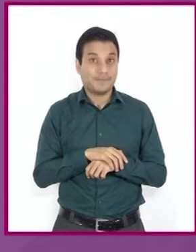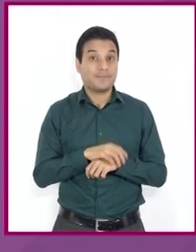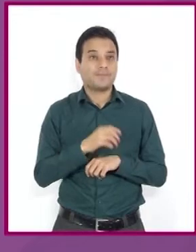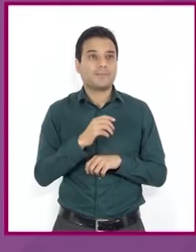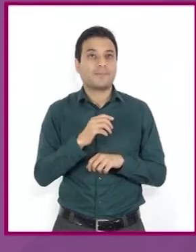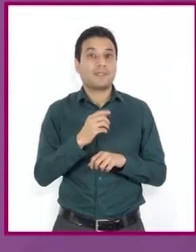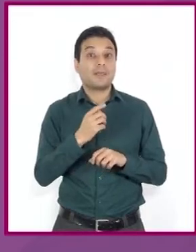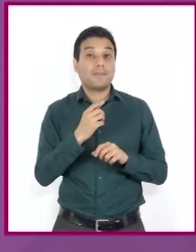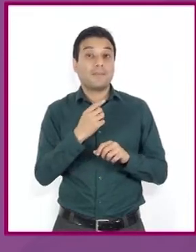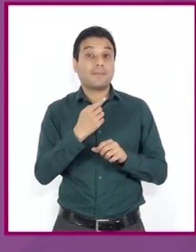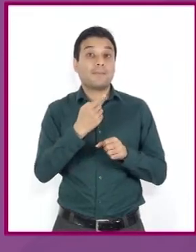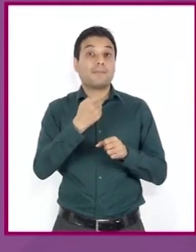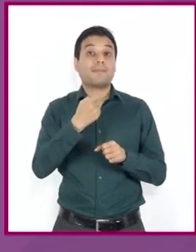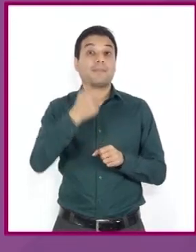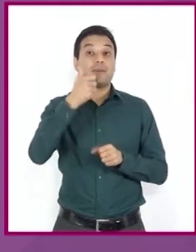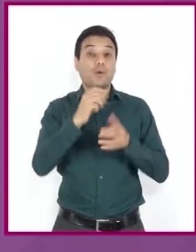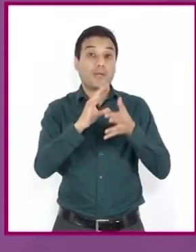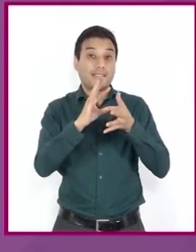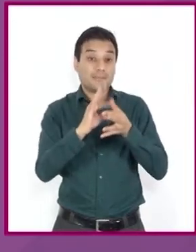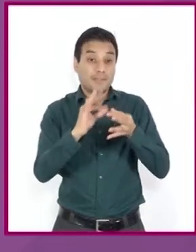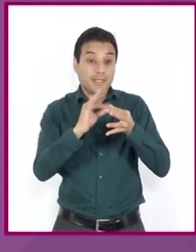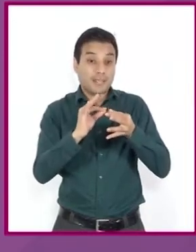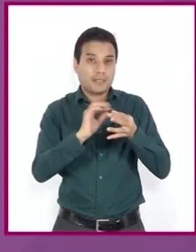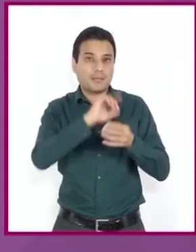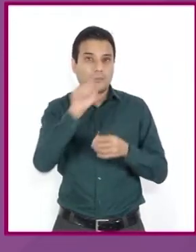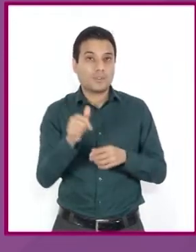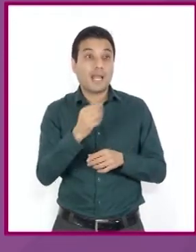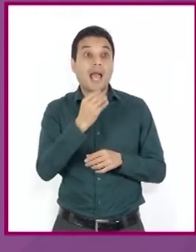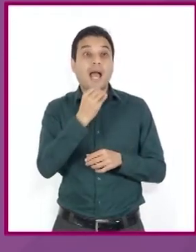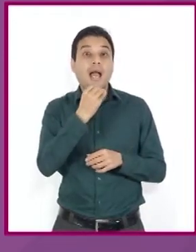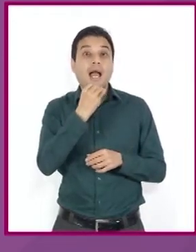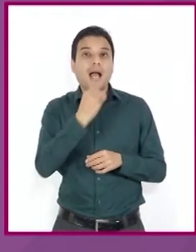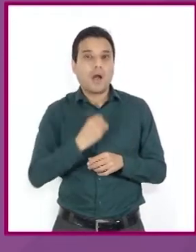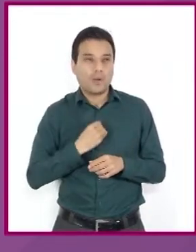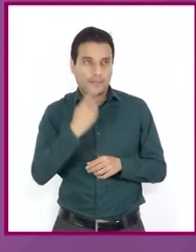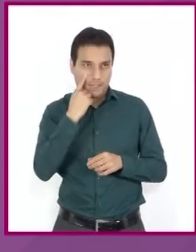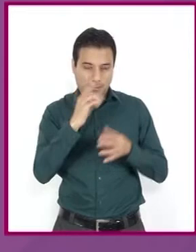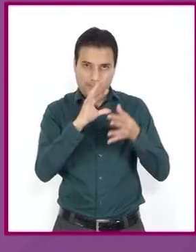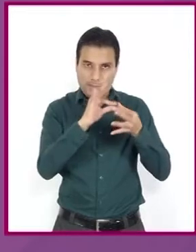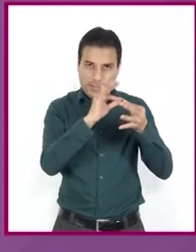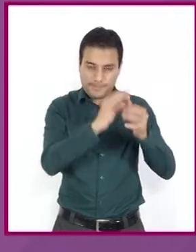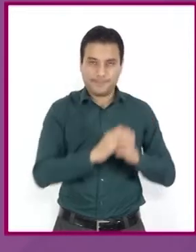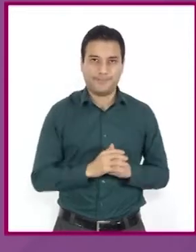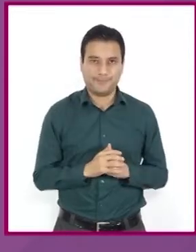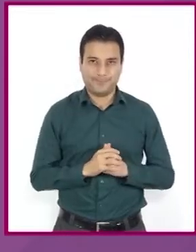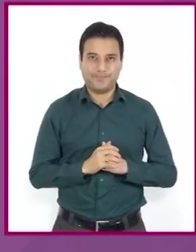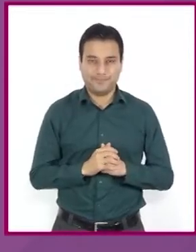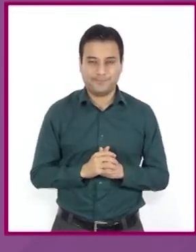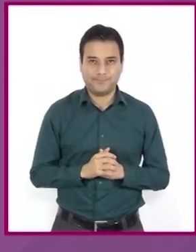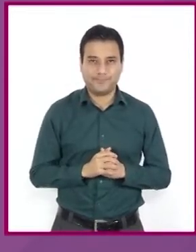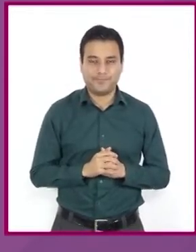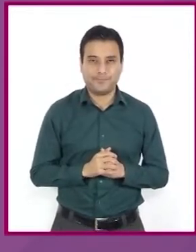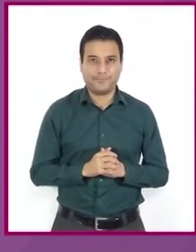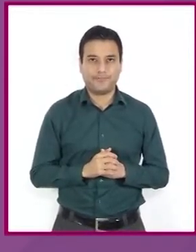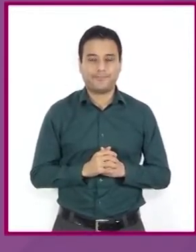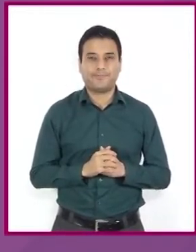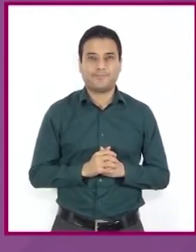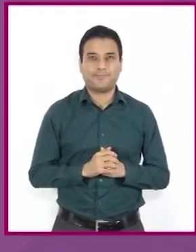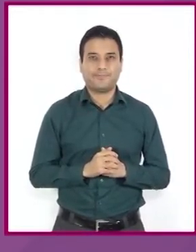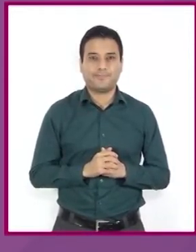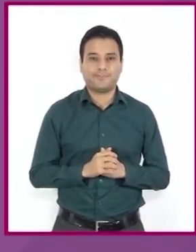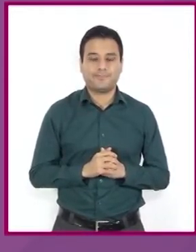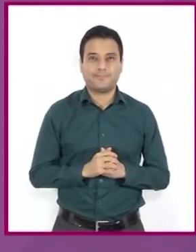aunque, concedes al otro una razón, pero le das otras más para contraargumentar lo que quieres tú decirle a esta persona.